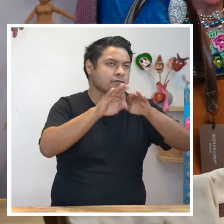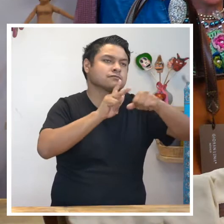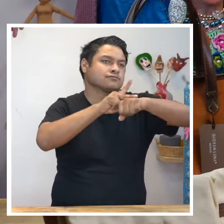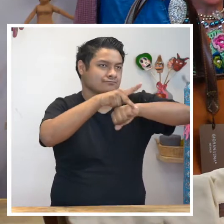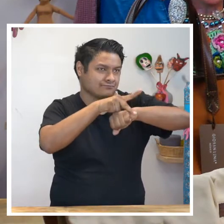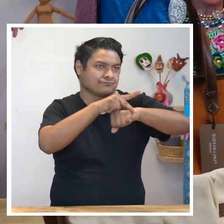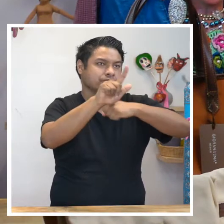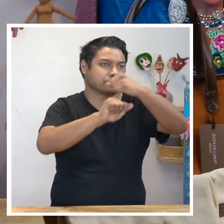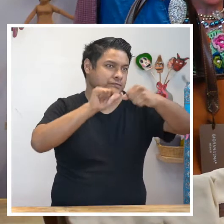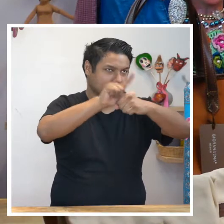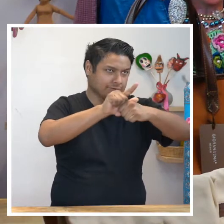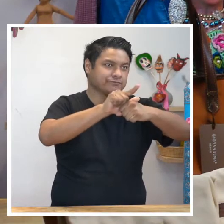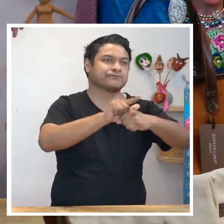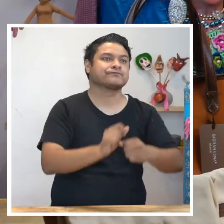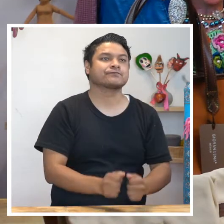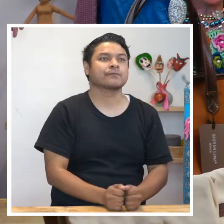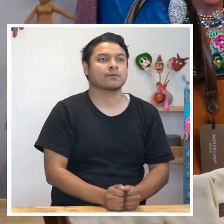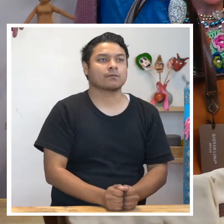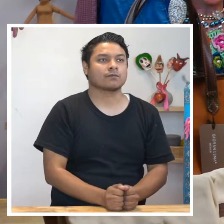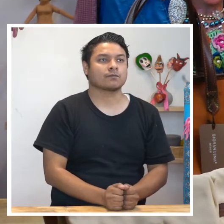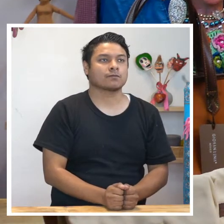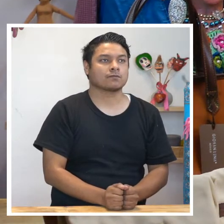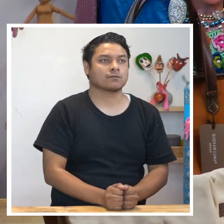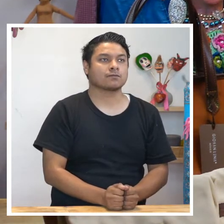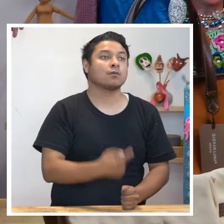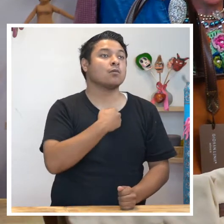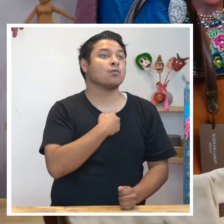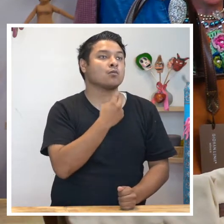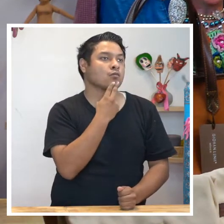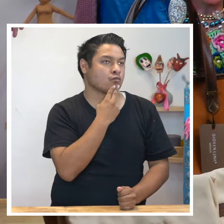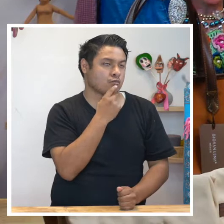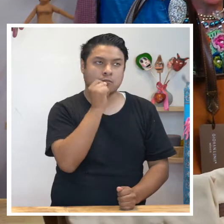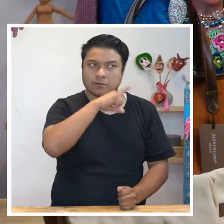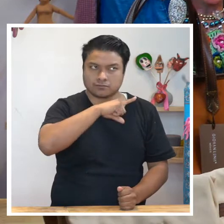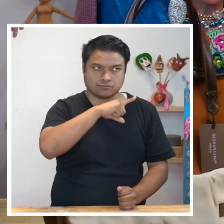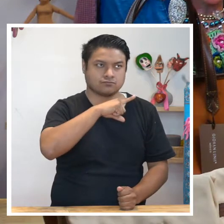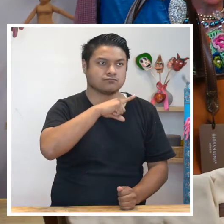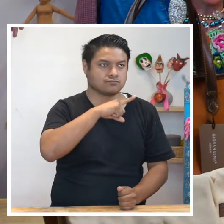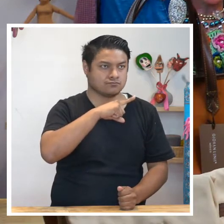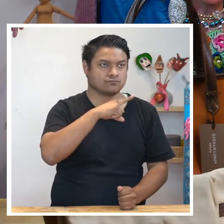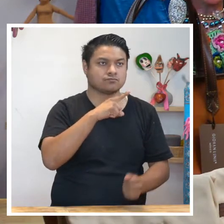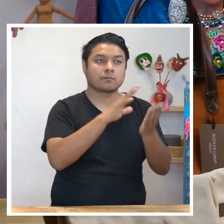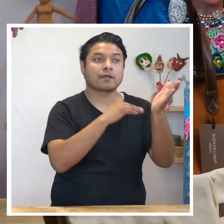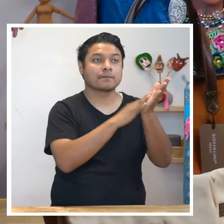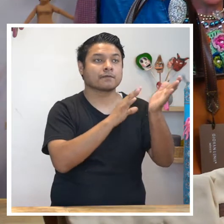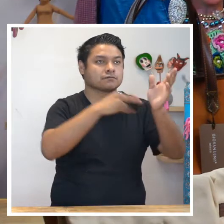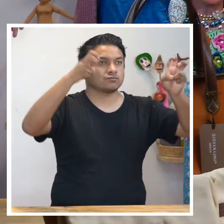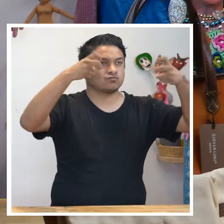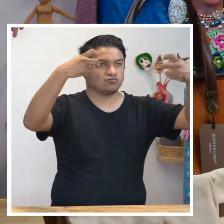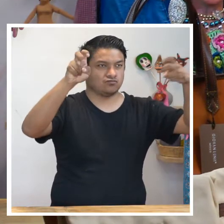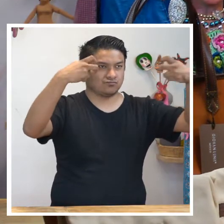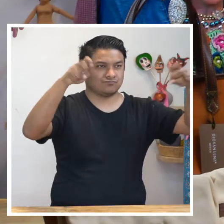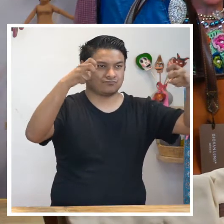nuestro molde para poder cortar y, sobre todo, lo más importante, algún cajón que